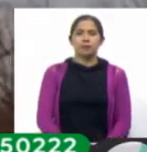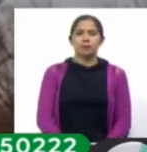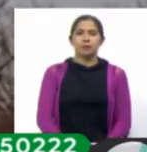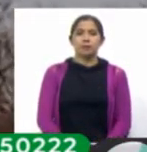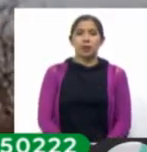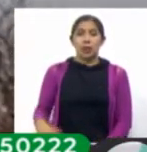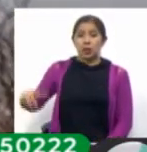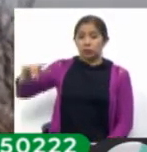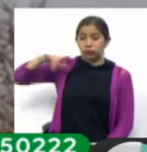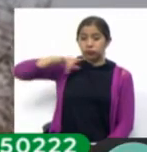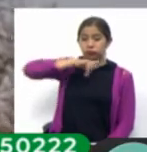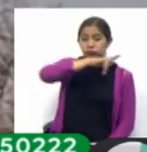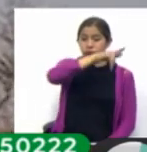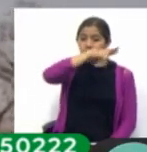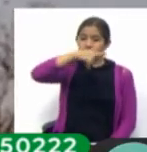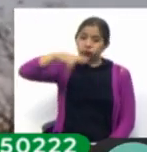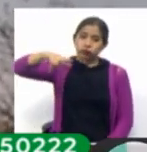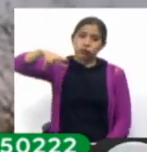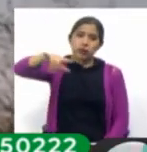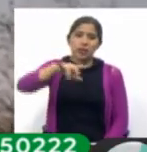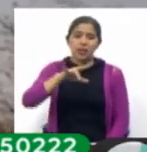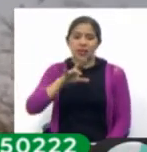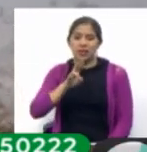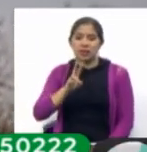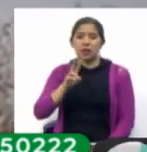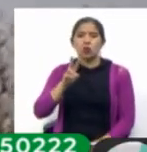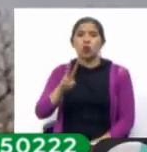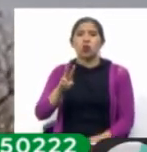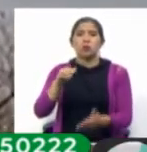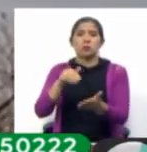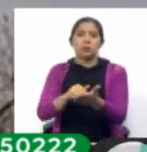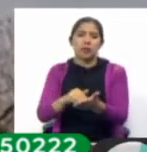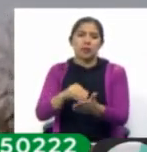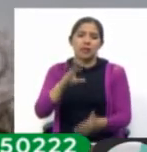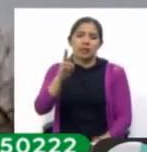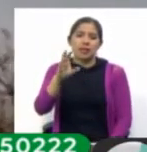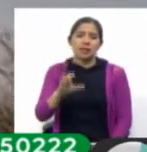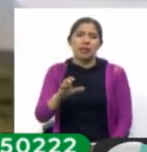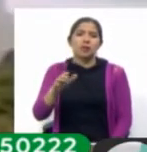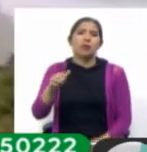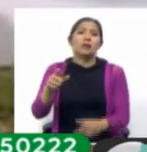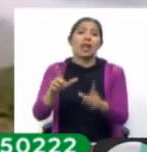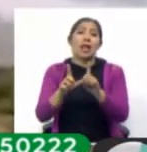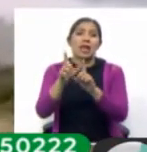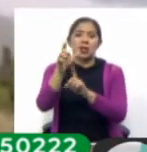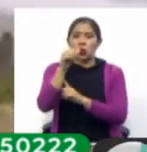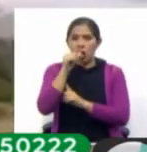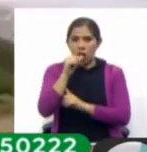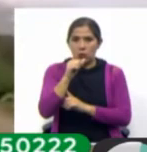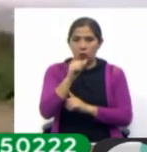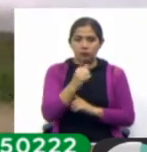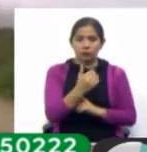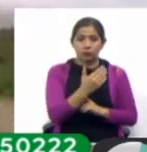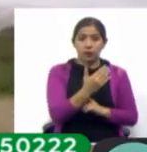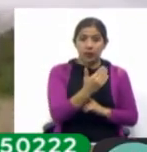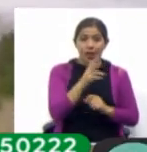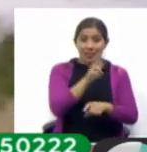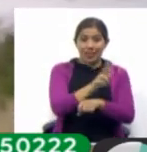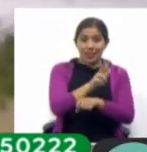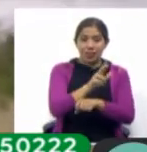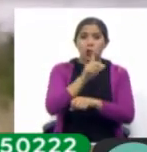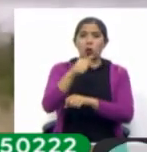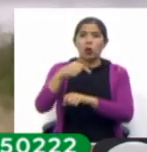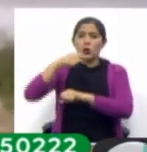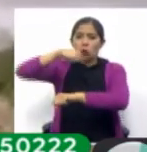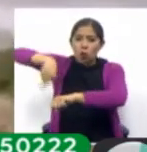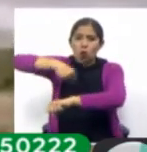La nave emprendió vuelo con 72.600 litros de agua a las 15 horas. 2 horas después, retornó al aeropuerto